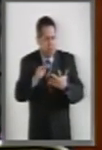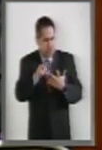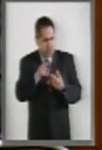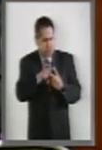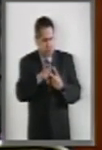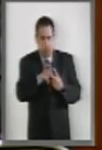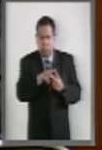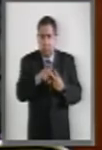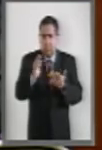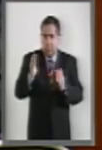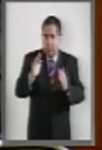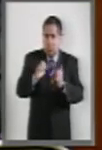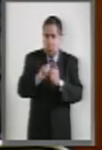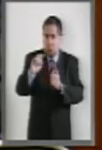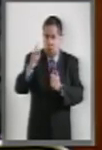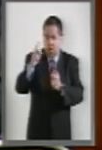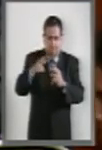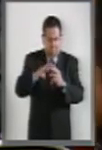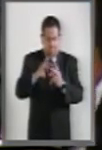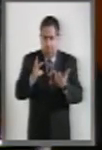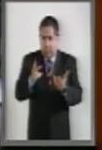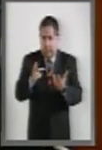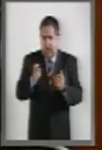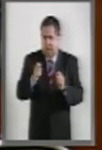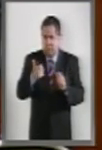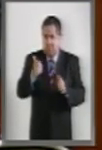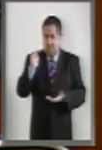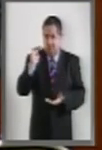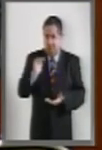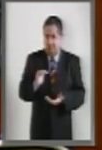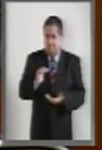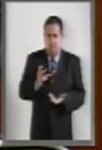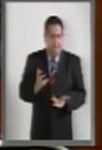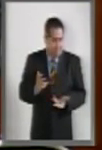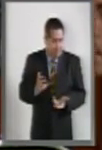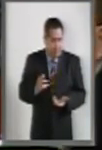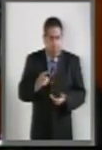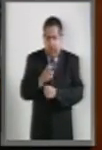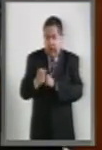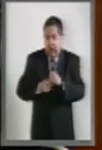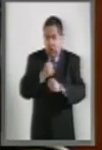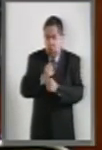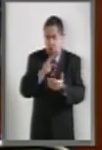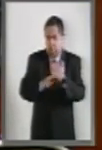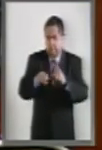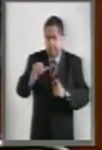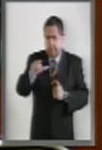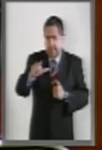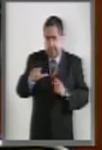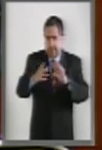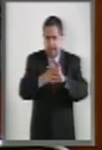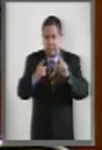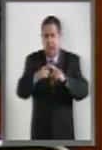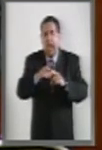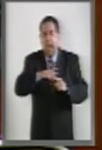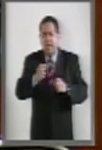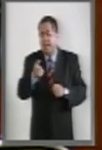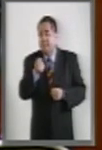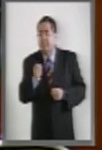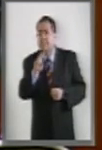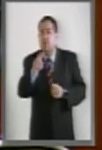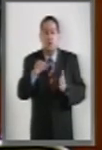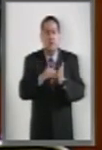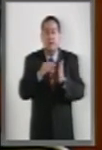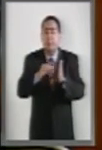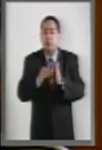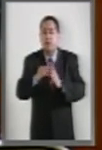del peso, frente al dólar, hay una reducción. Y para el 2017 se están proyectando 62 mil millones